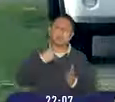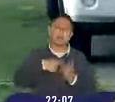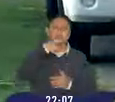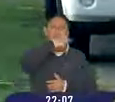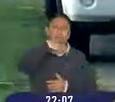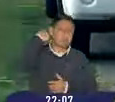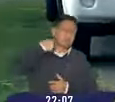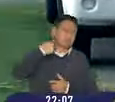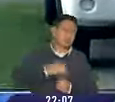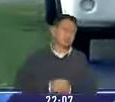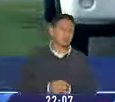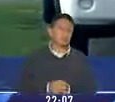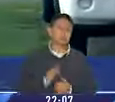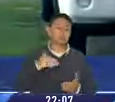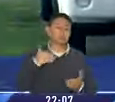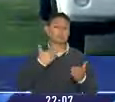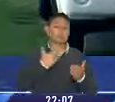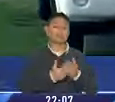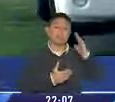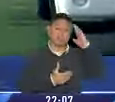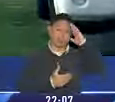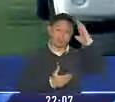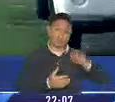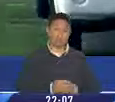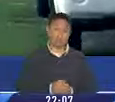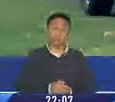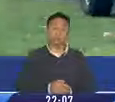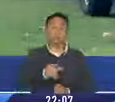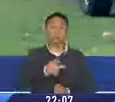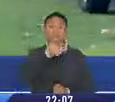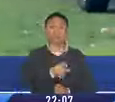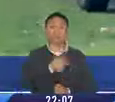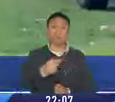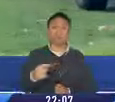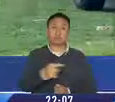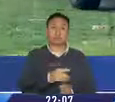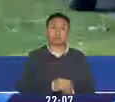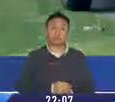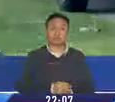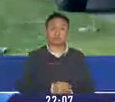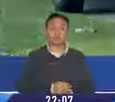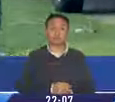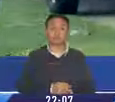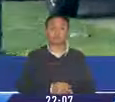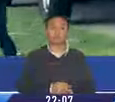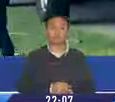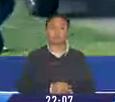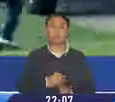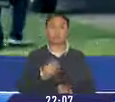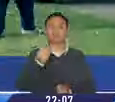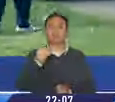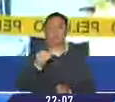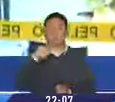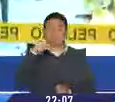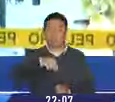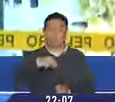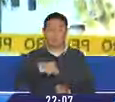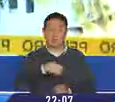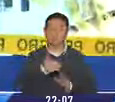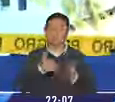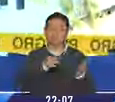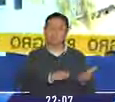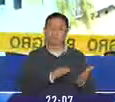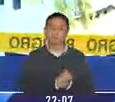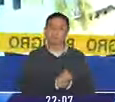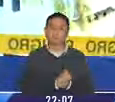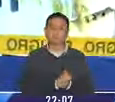llegaron los organismos de socorro, los creyentes de la vida después de la muerte sabían que la esencia del muchacho ya había abandonado este mundo. En